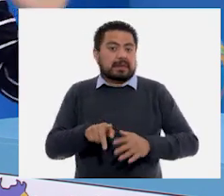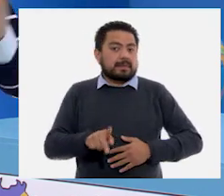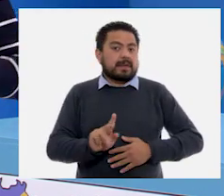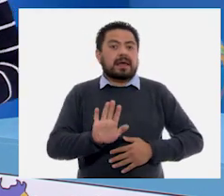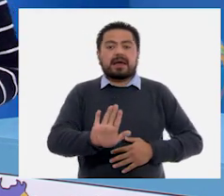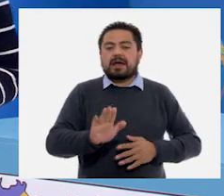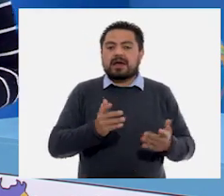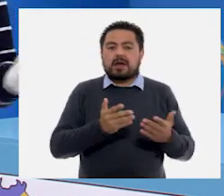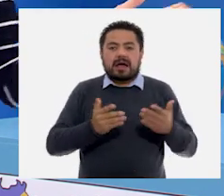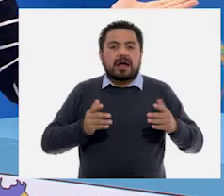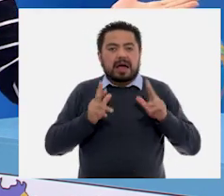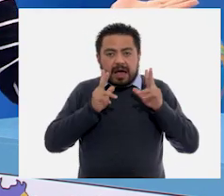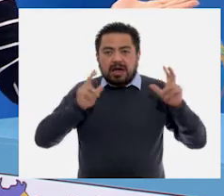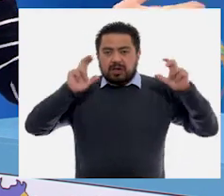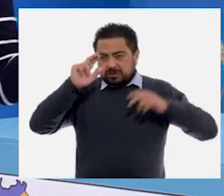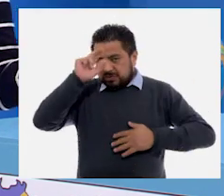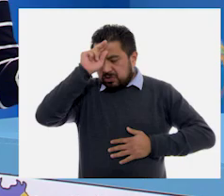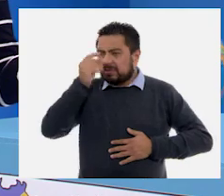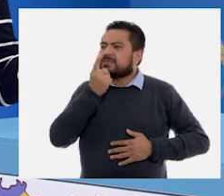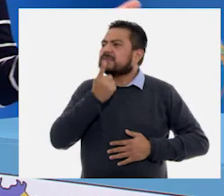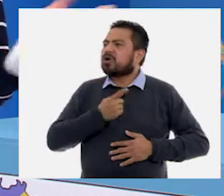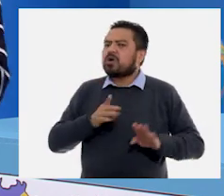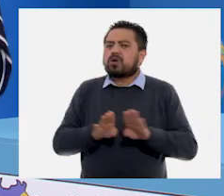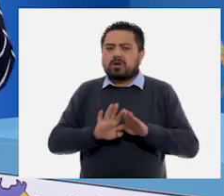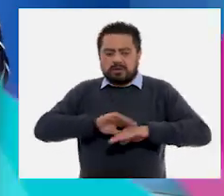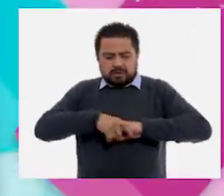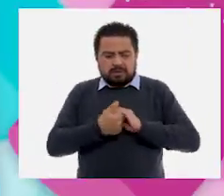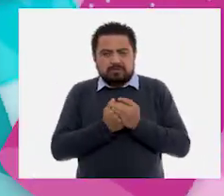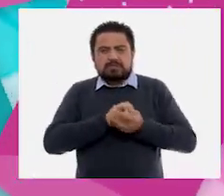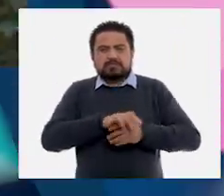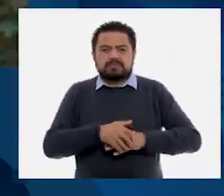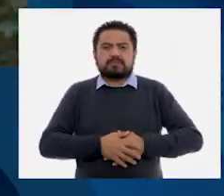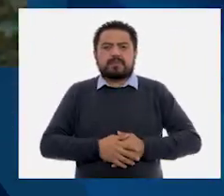antes vamos con Ajo Listo para que nos diga cómo lavarnos las manos.